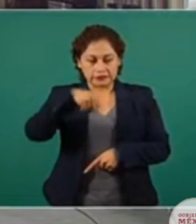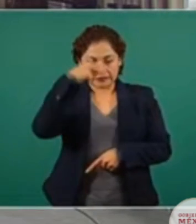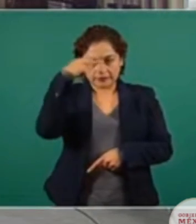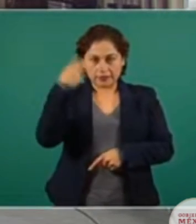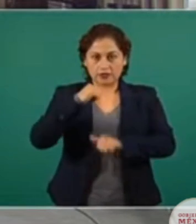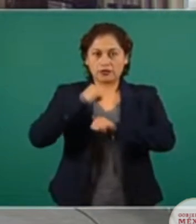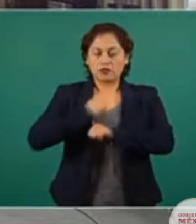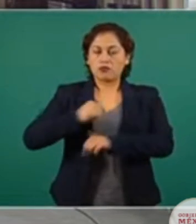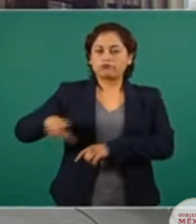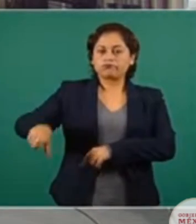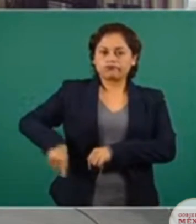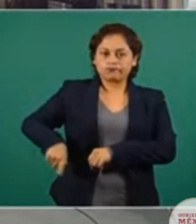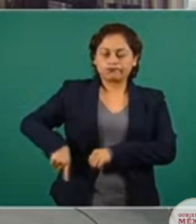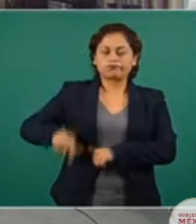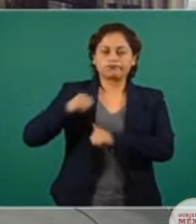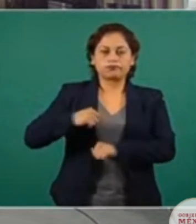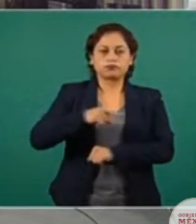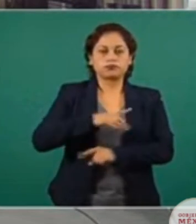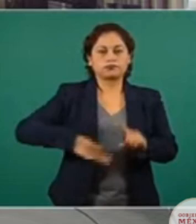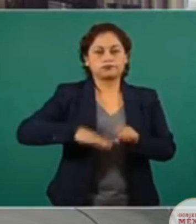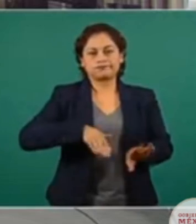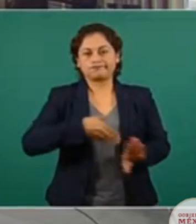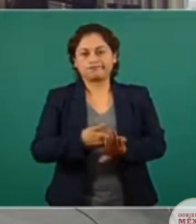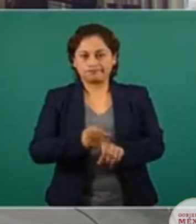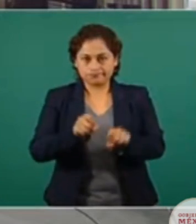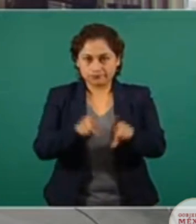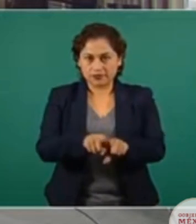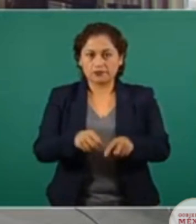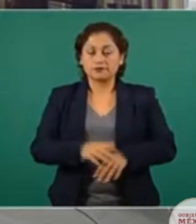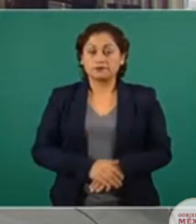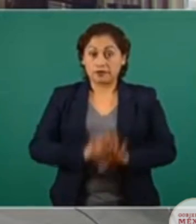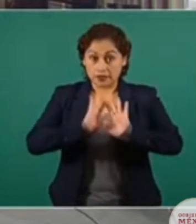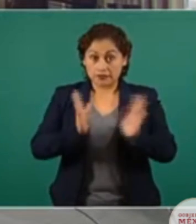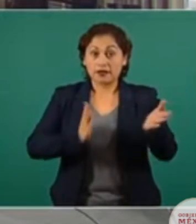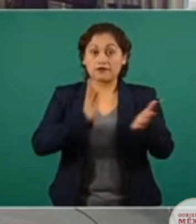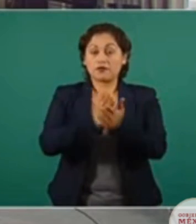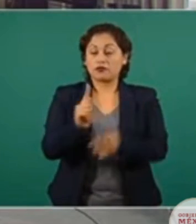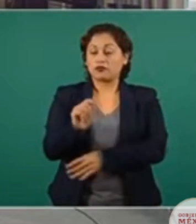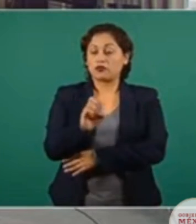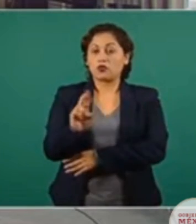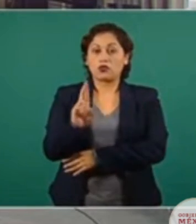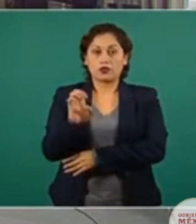cometieron contra la población. Ya estuvimos también en Torreón, donde se llevó a cabo